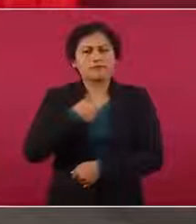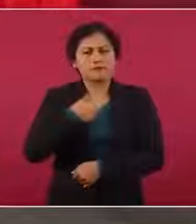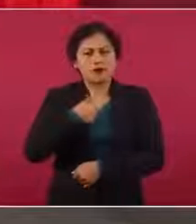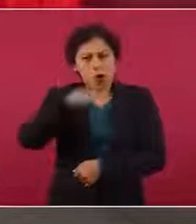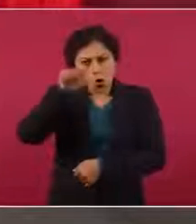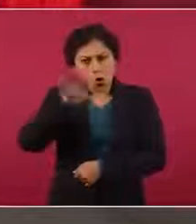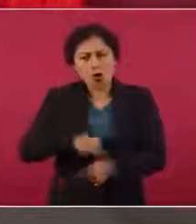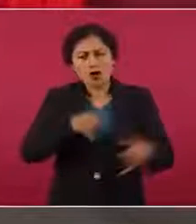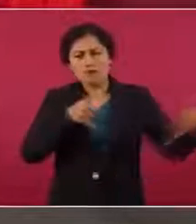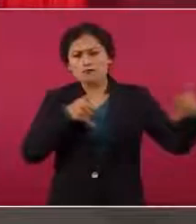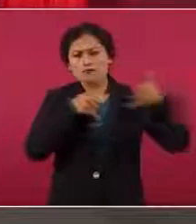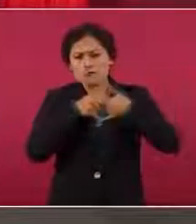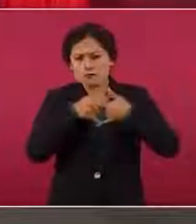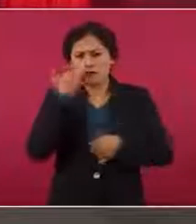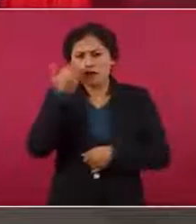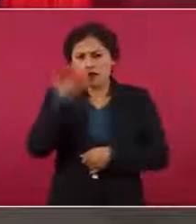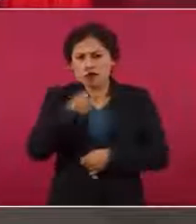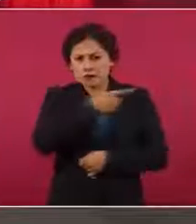presidente Biden.